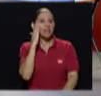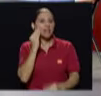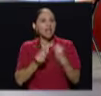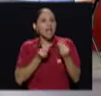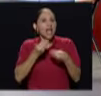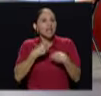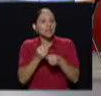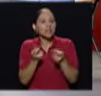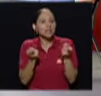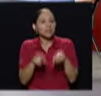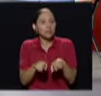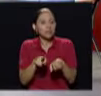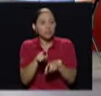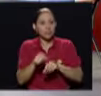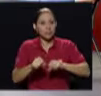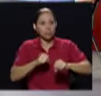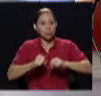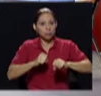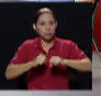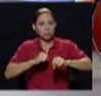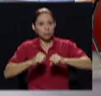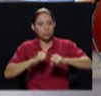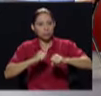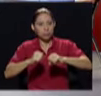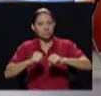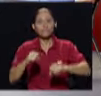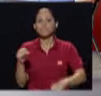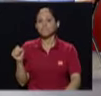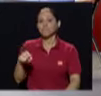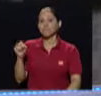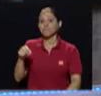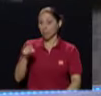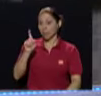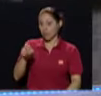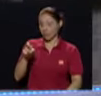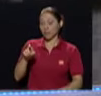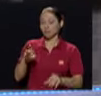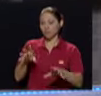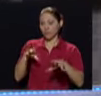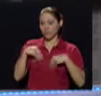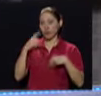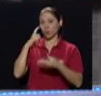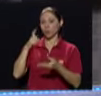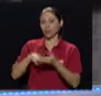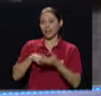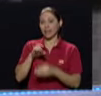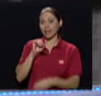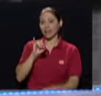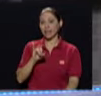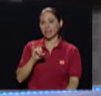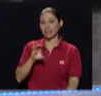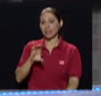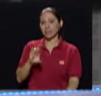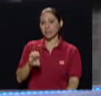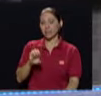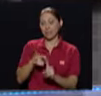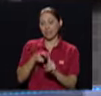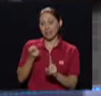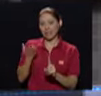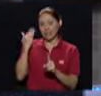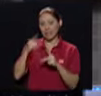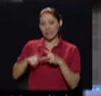saber cómo actuar en caso de que se presente este tipo de sismicidad. Sí, hay que reconocer que el ICE, desde que